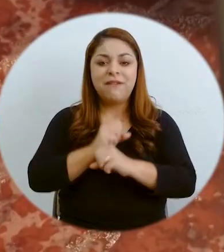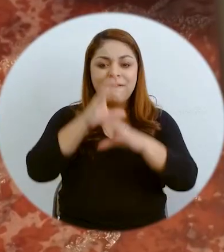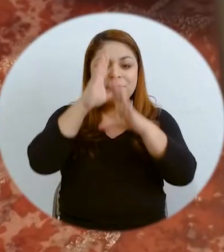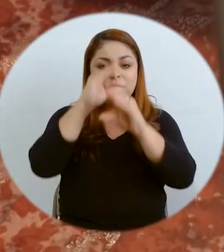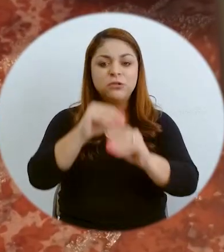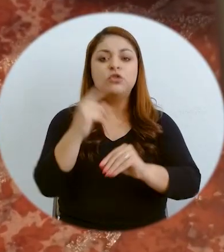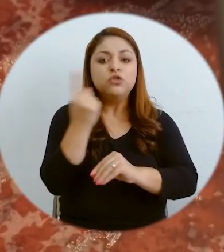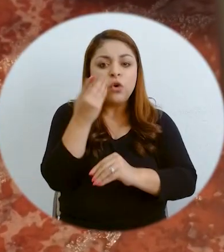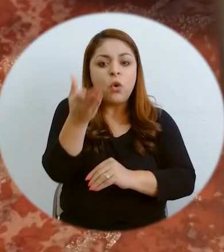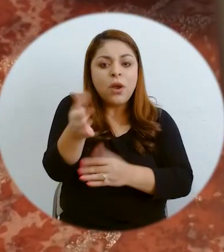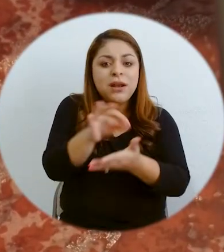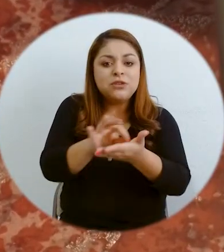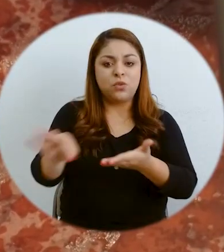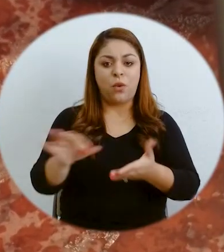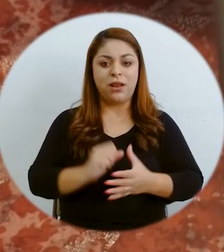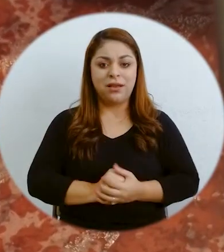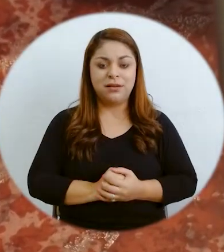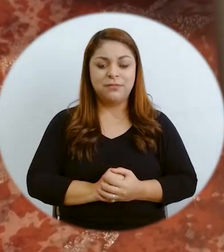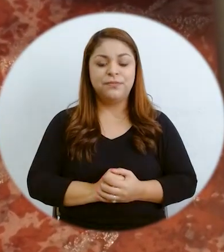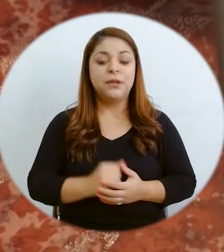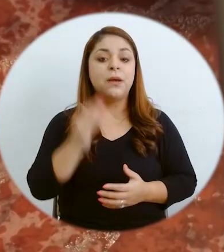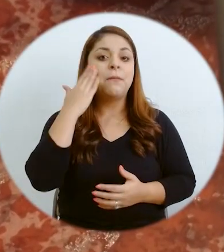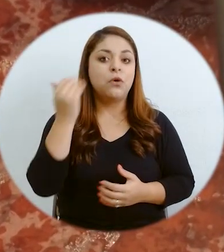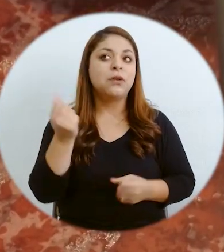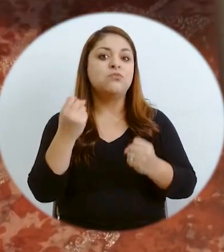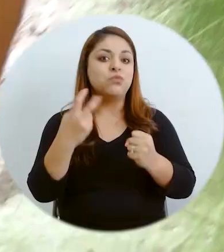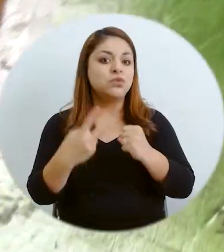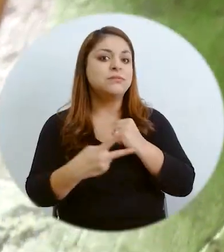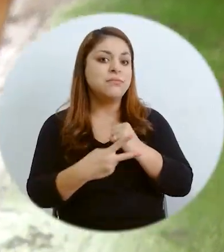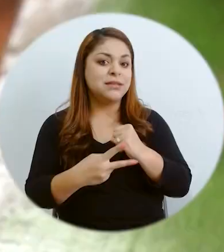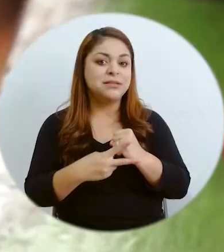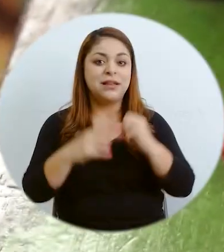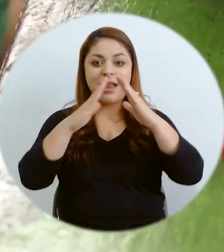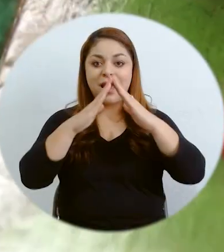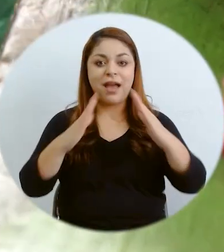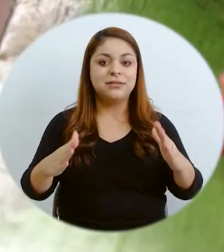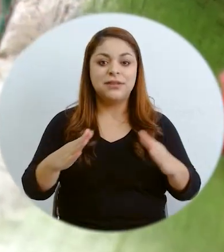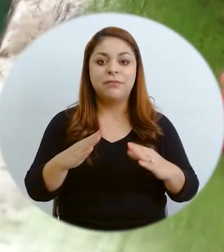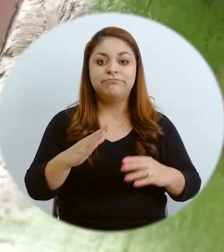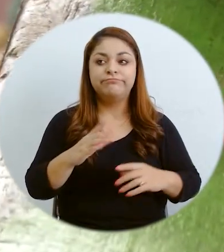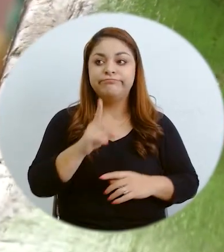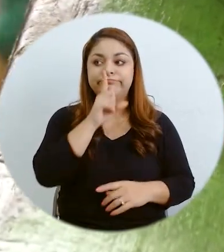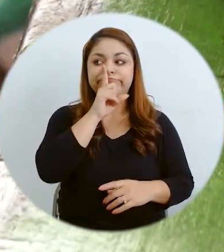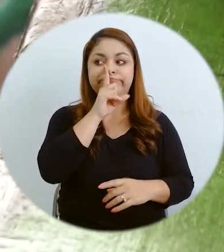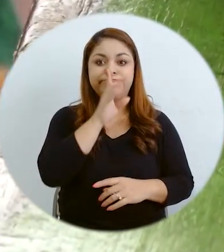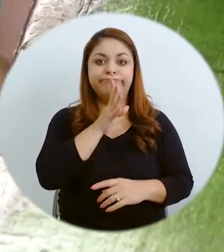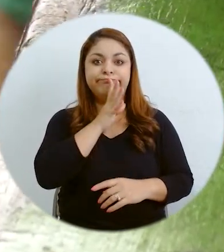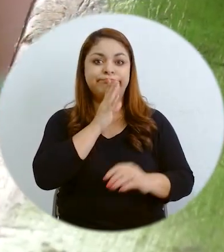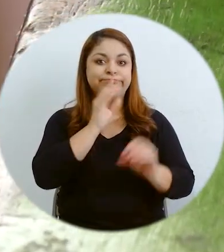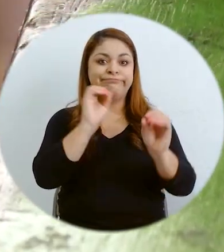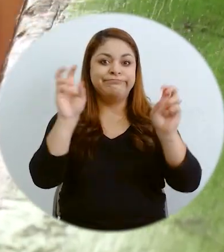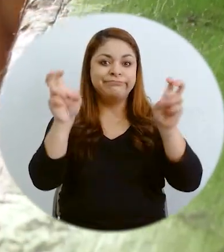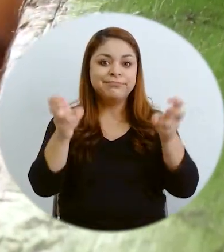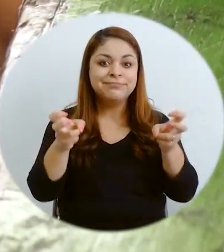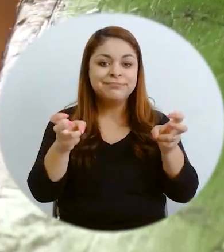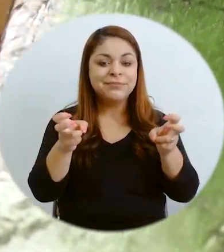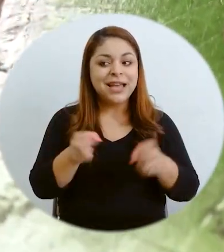información en otro lugar que no era en el centro educativo. Así es. Porque muchas veces en la casa no se habla de